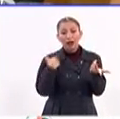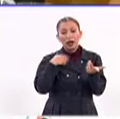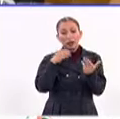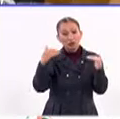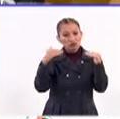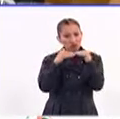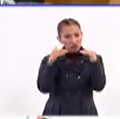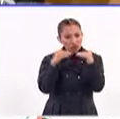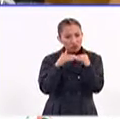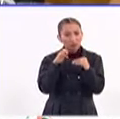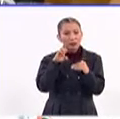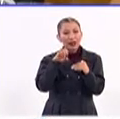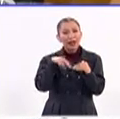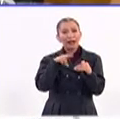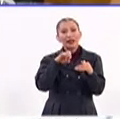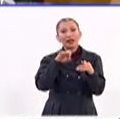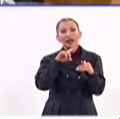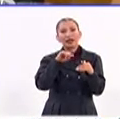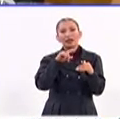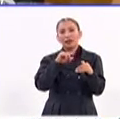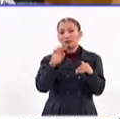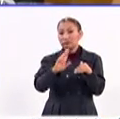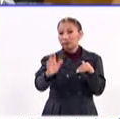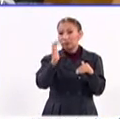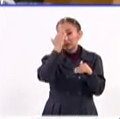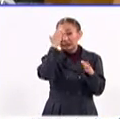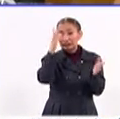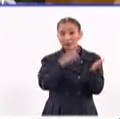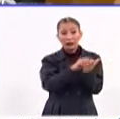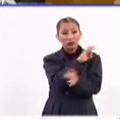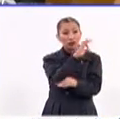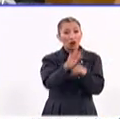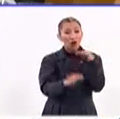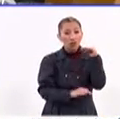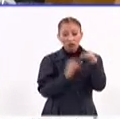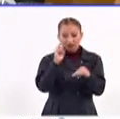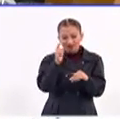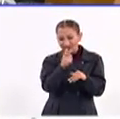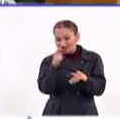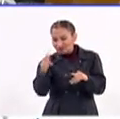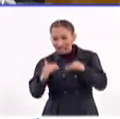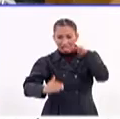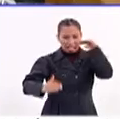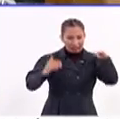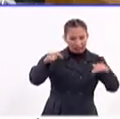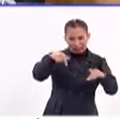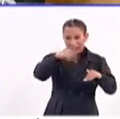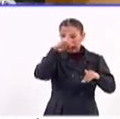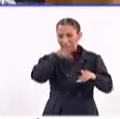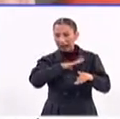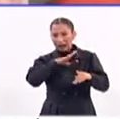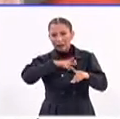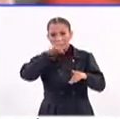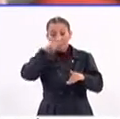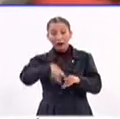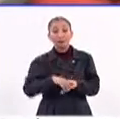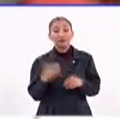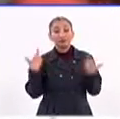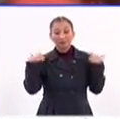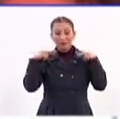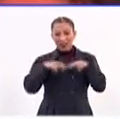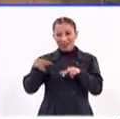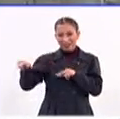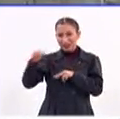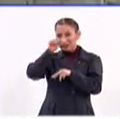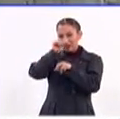equidad, donde se reconocen todas las desigualdades habidas y por haber en nuestro país. En